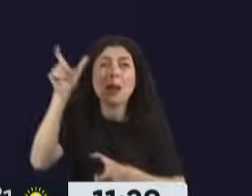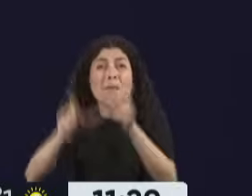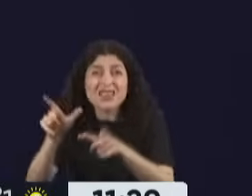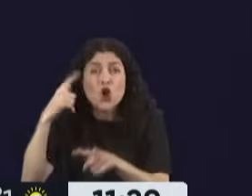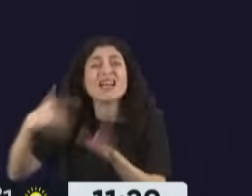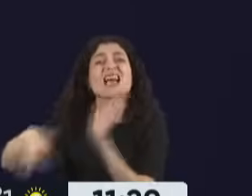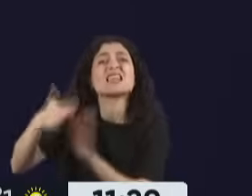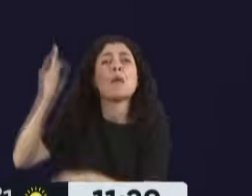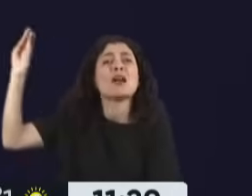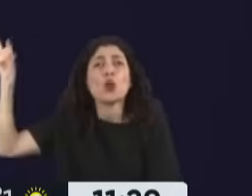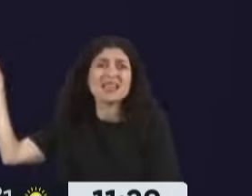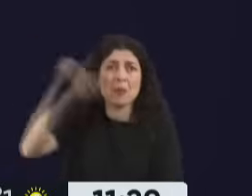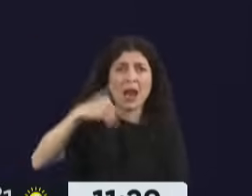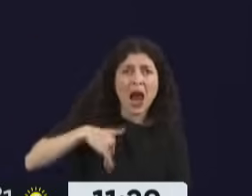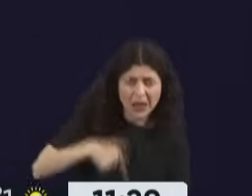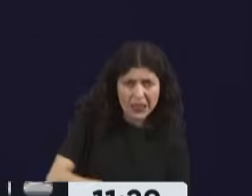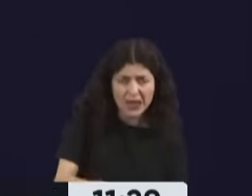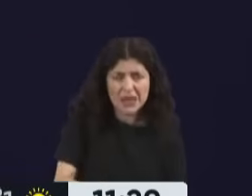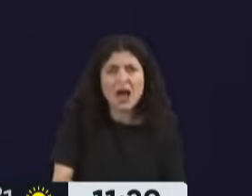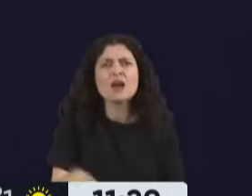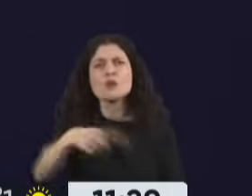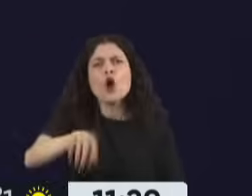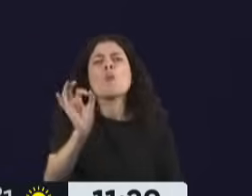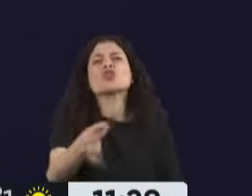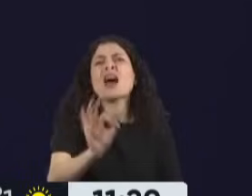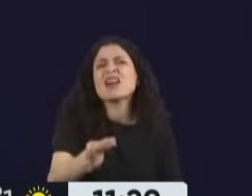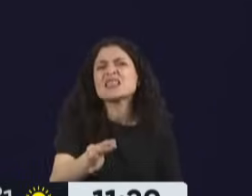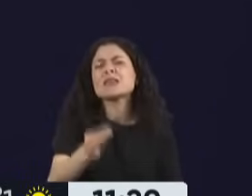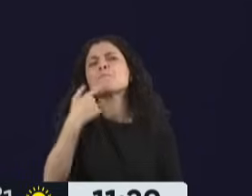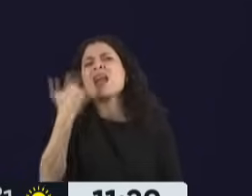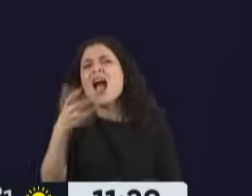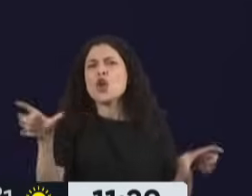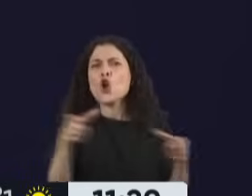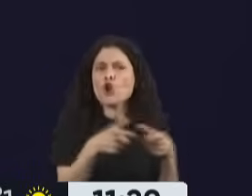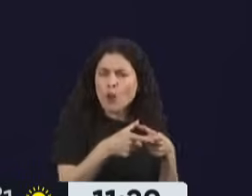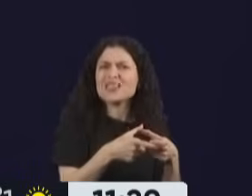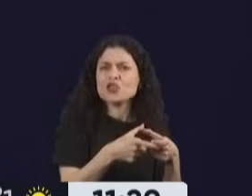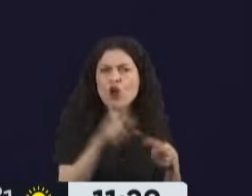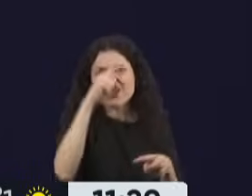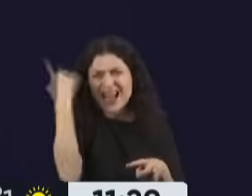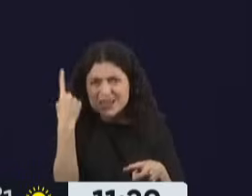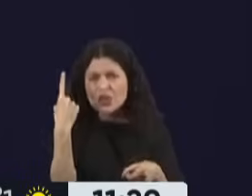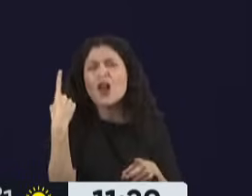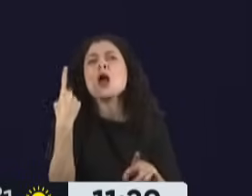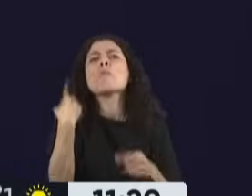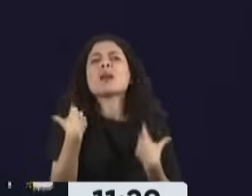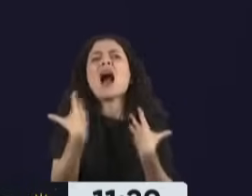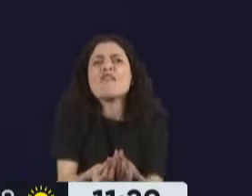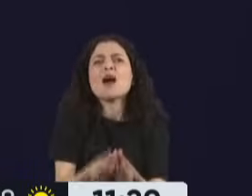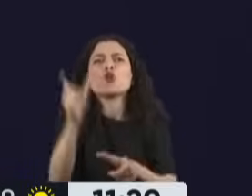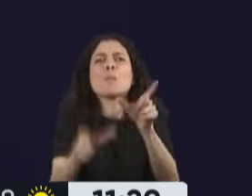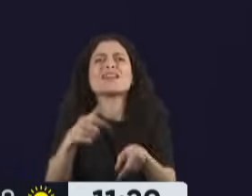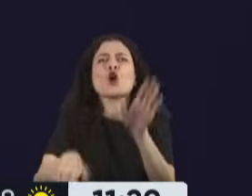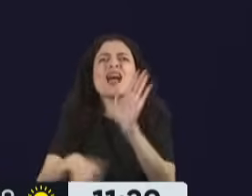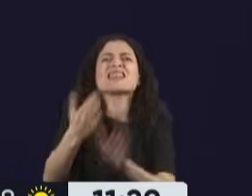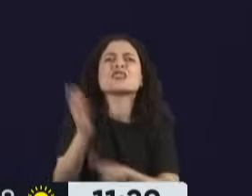refugiados. Como bien vos sabés, aquí en la Argentina hay una comisión que se llama Comisión Nacional para los Refugiados, que es la que